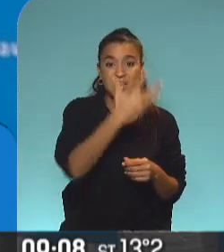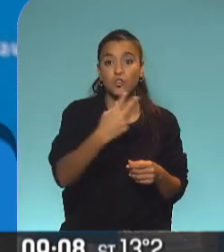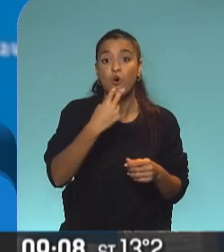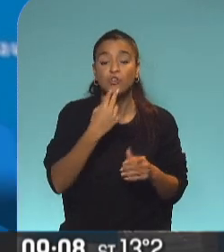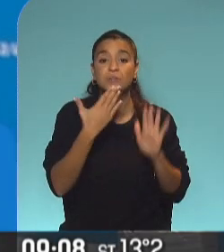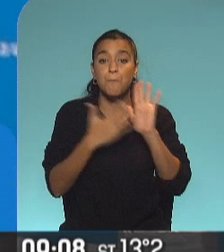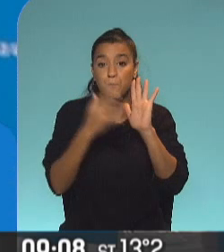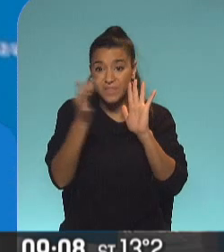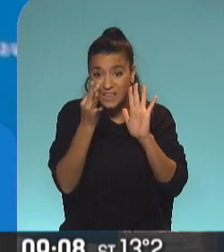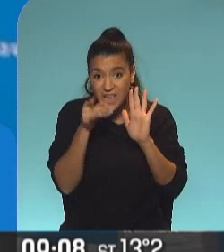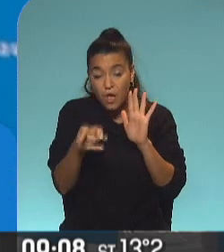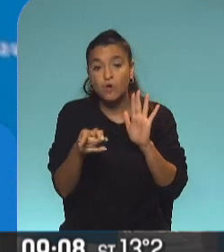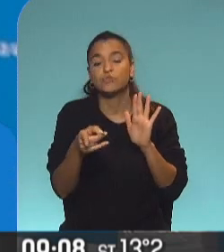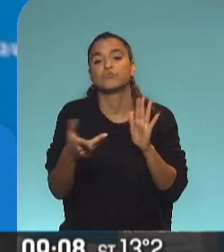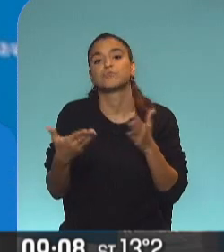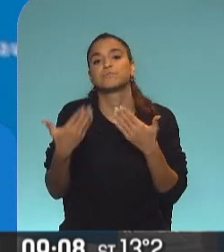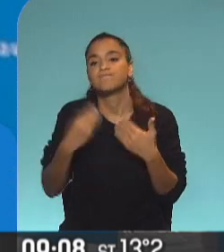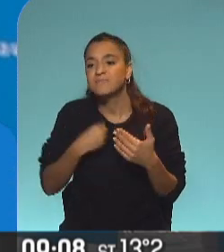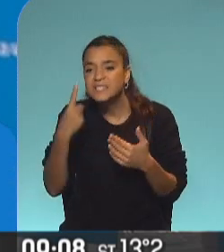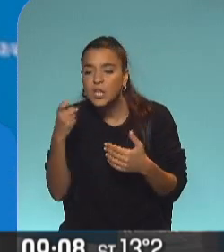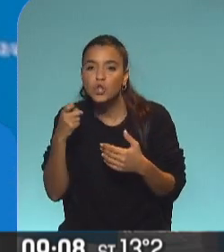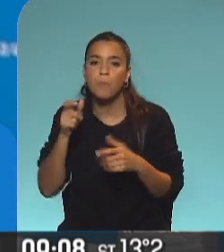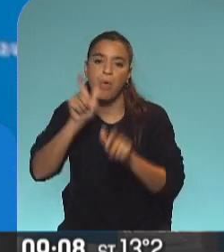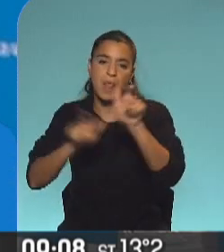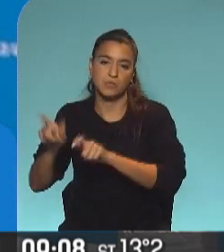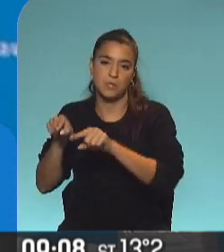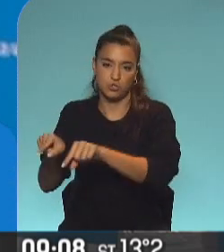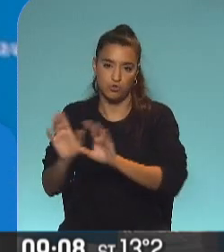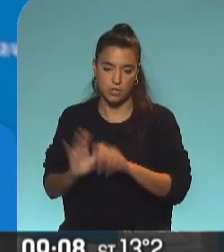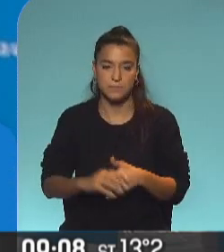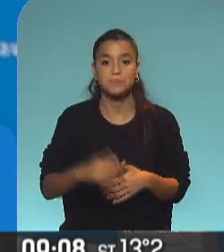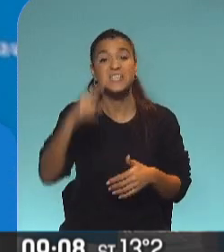292.511 testeos en base a la signo-sintomatología clínica de los pacientes.